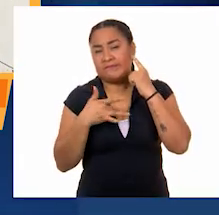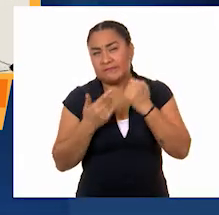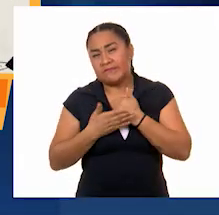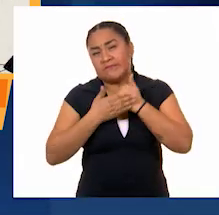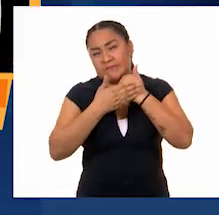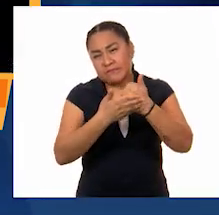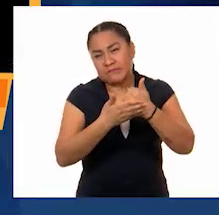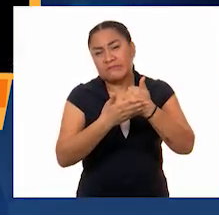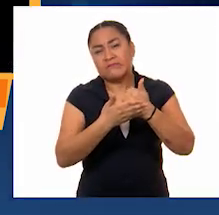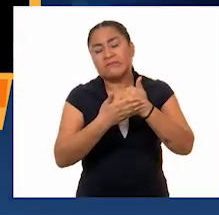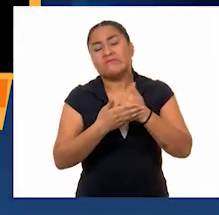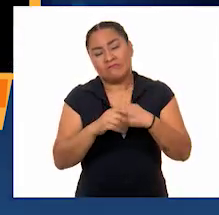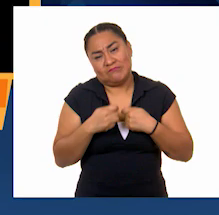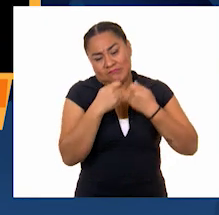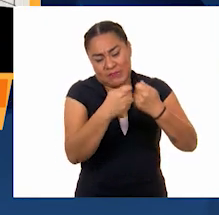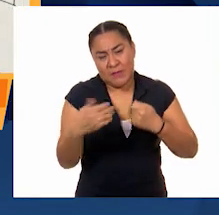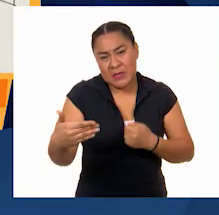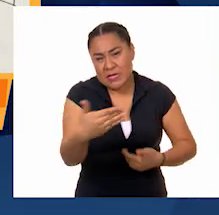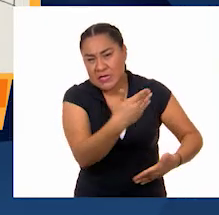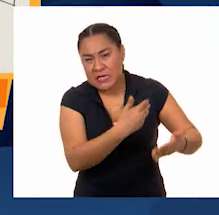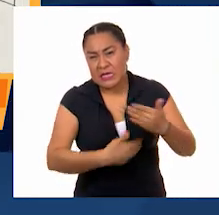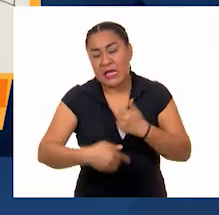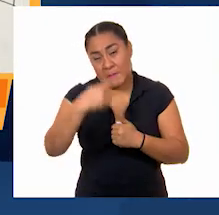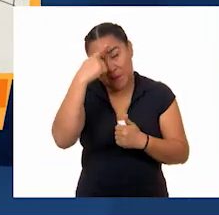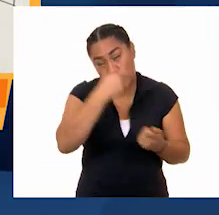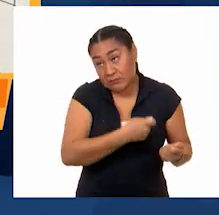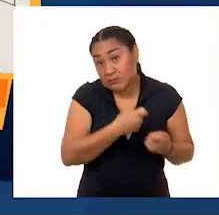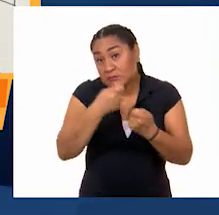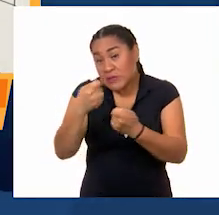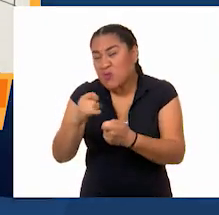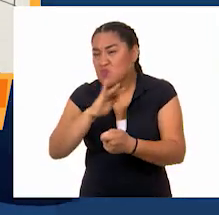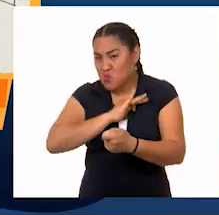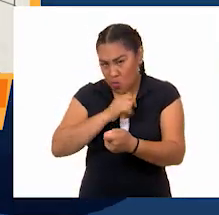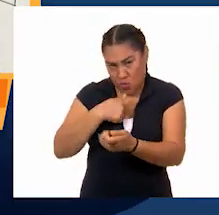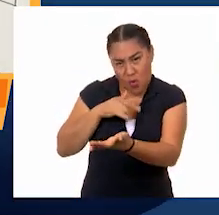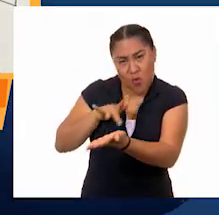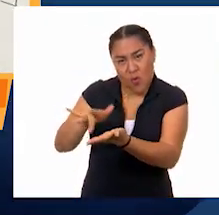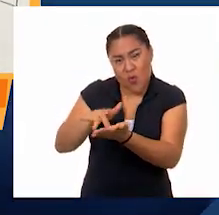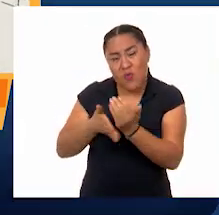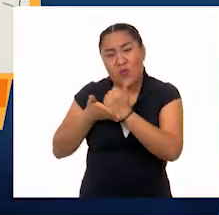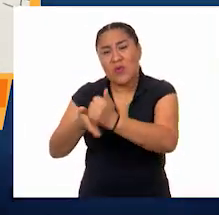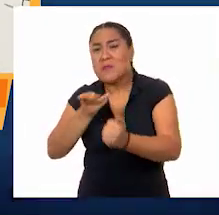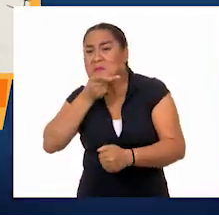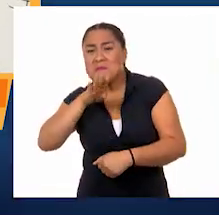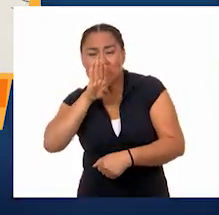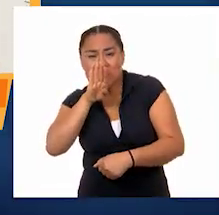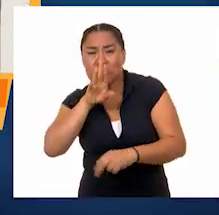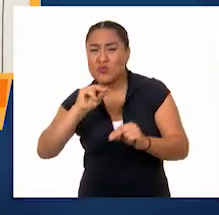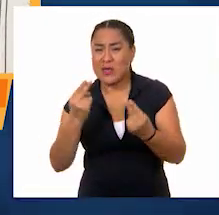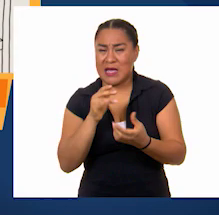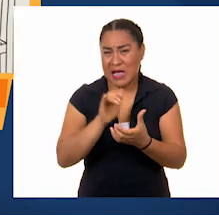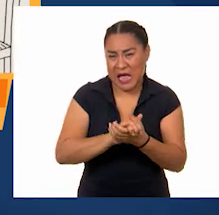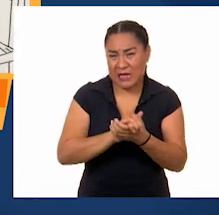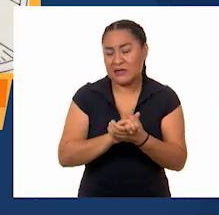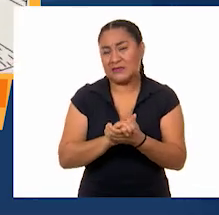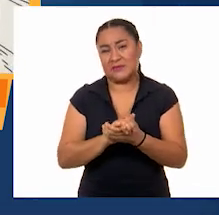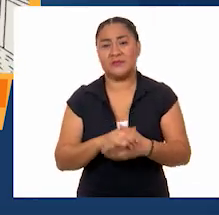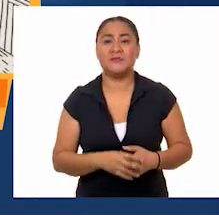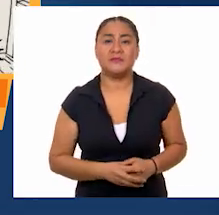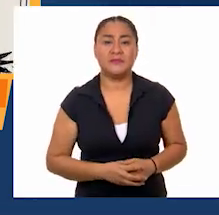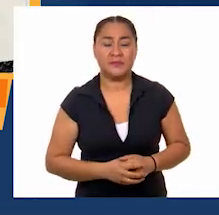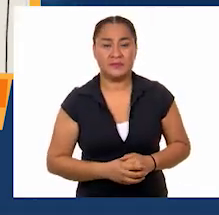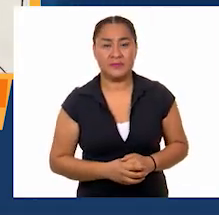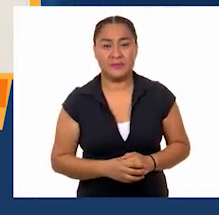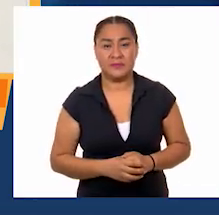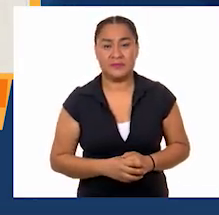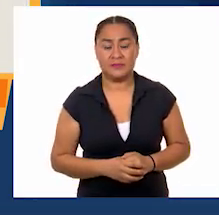homa os kius mum kakues huum mes ma secos ne. Joses me kathiu lema os ne atezo